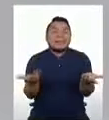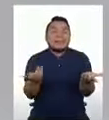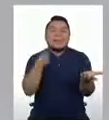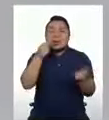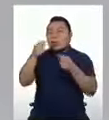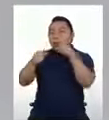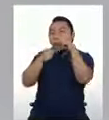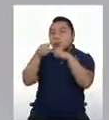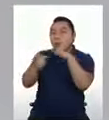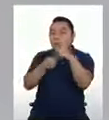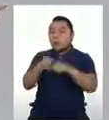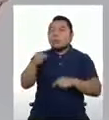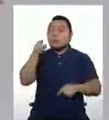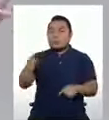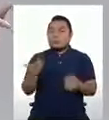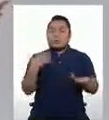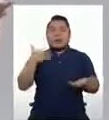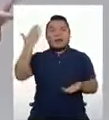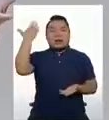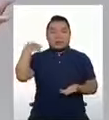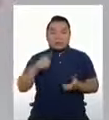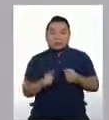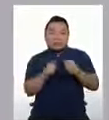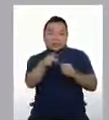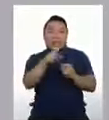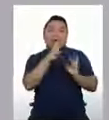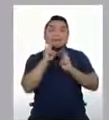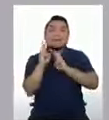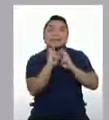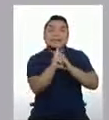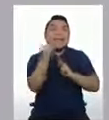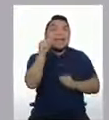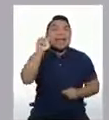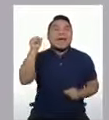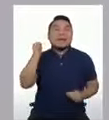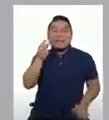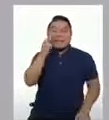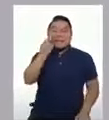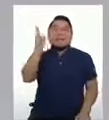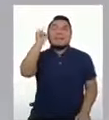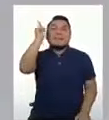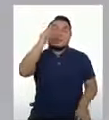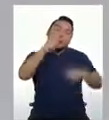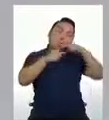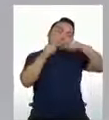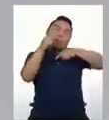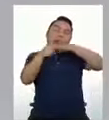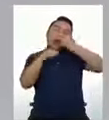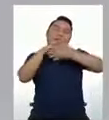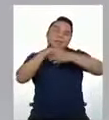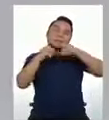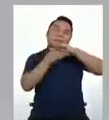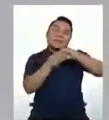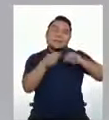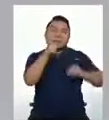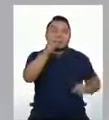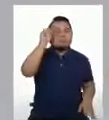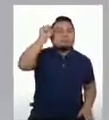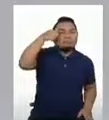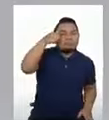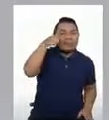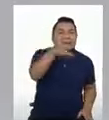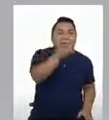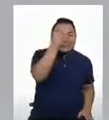en contar el mito de el nacimiento del río Amazonas que habíamos escuchado de la profesora, ¿se acuerdan? Bueno, contárselo al menos a